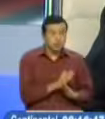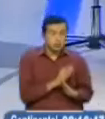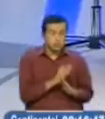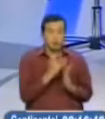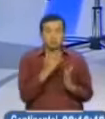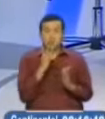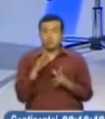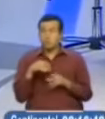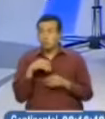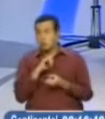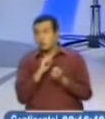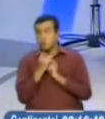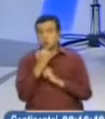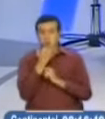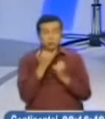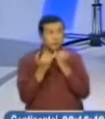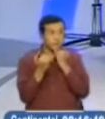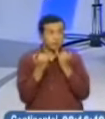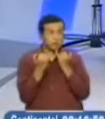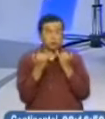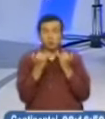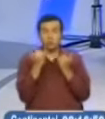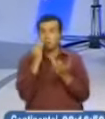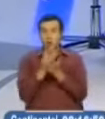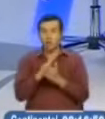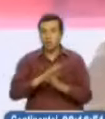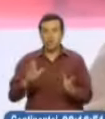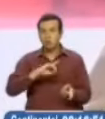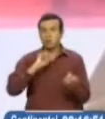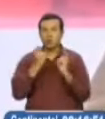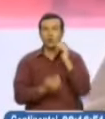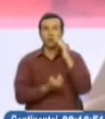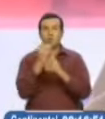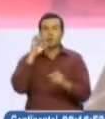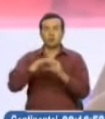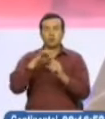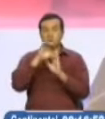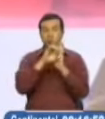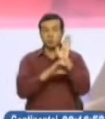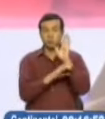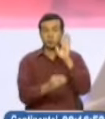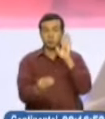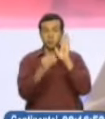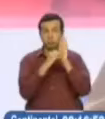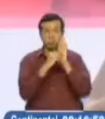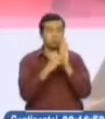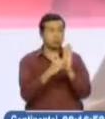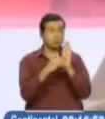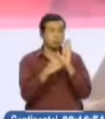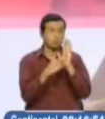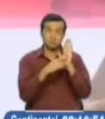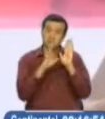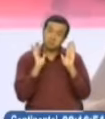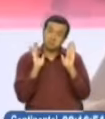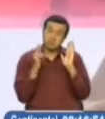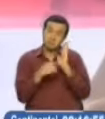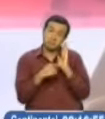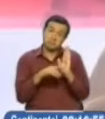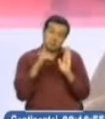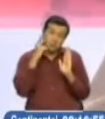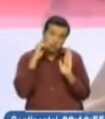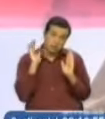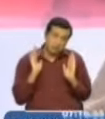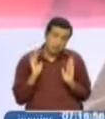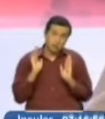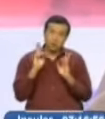o para corregir es la muerte cruzada? ¿Qué es una figura constitucional? Es un mecanismo que está ahí y que puede servir. Yo, la